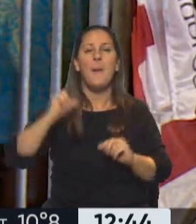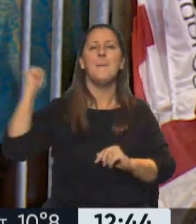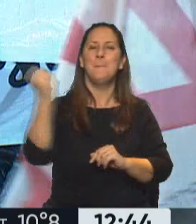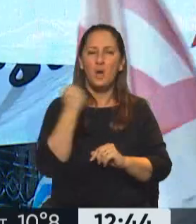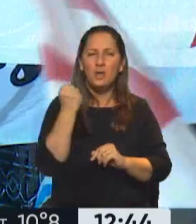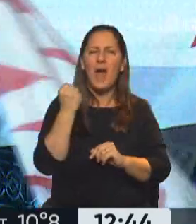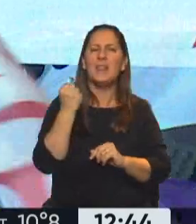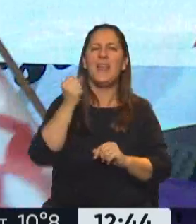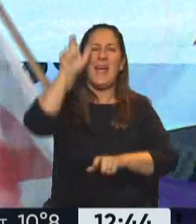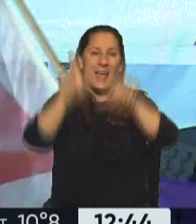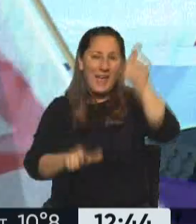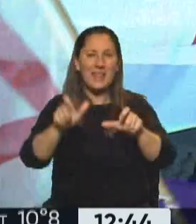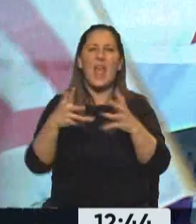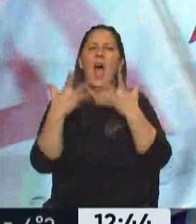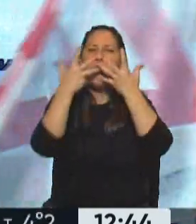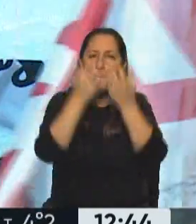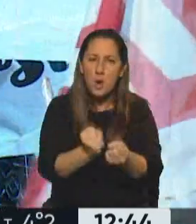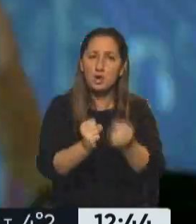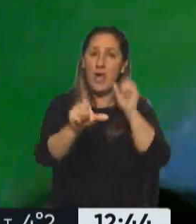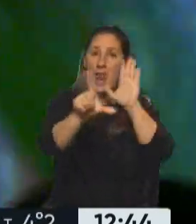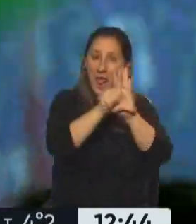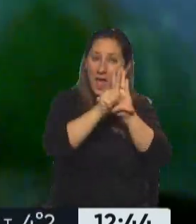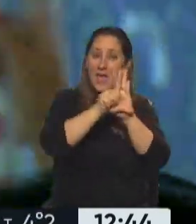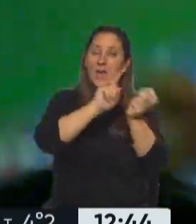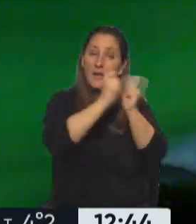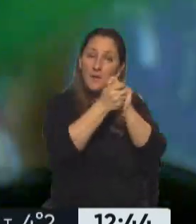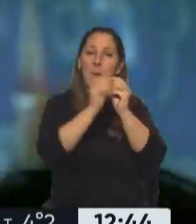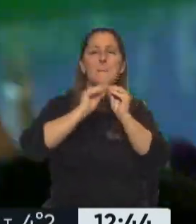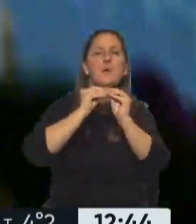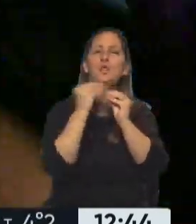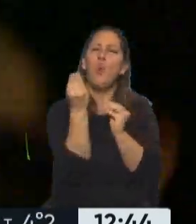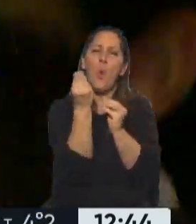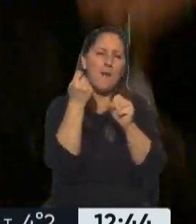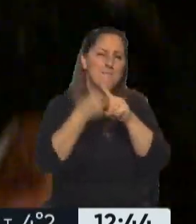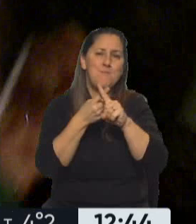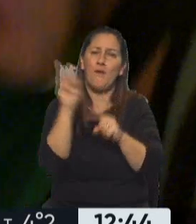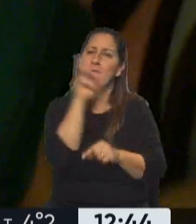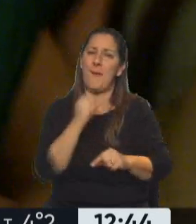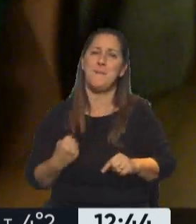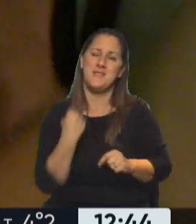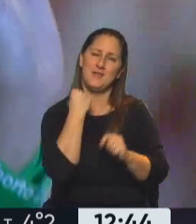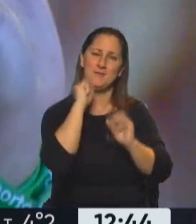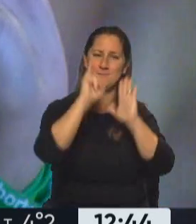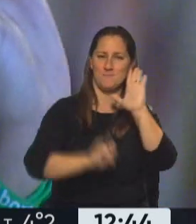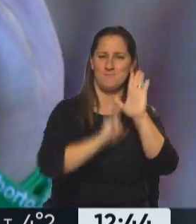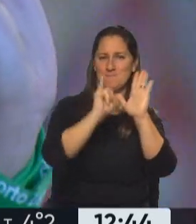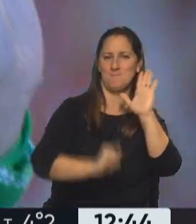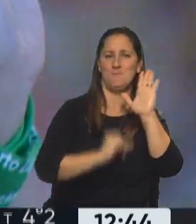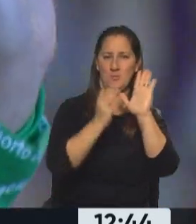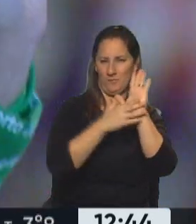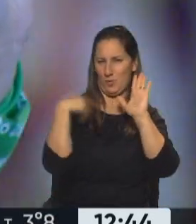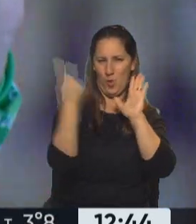las cuales la población acompaña a esa reforma se vinculan muchos a los argumentos feministas puestos en el escenario